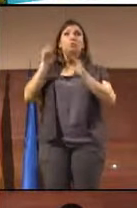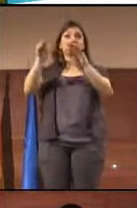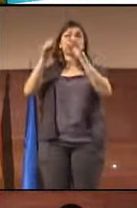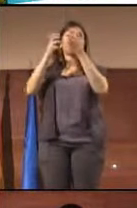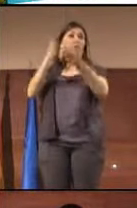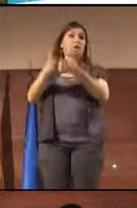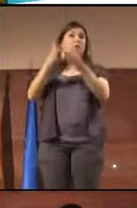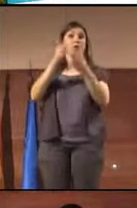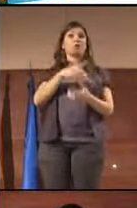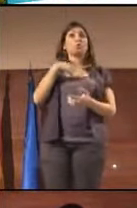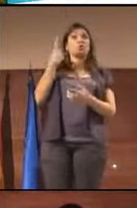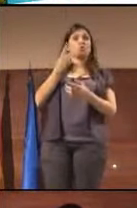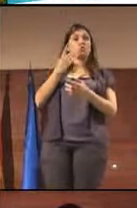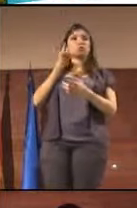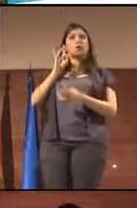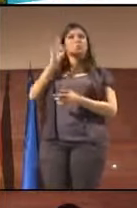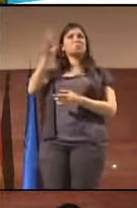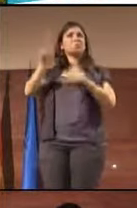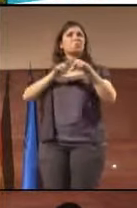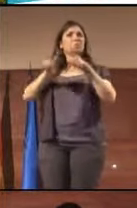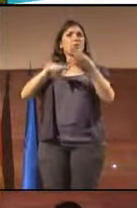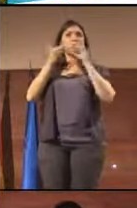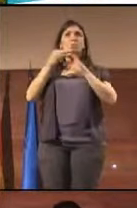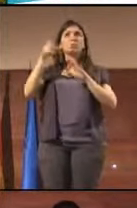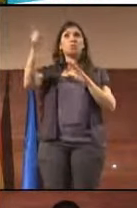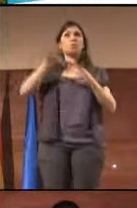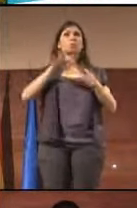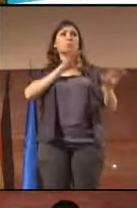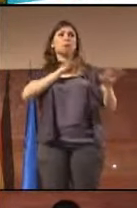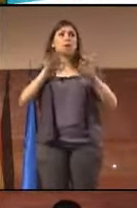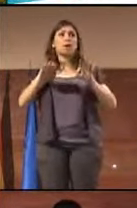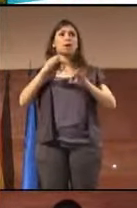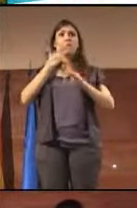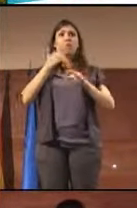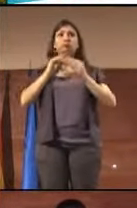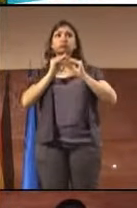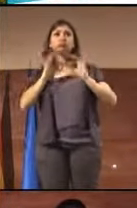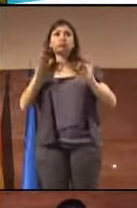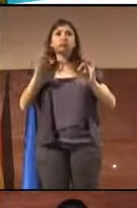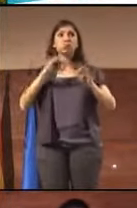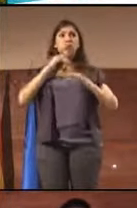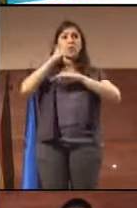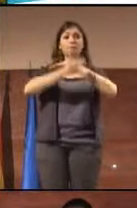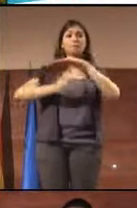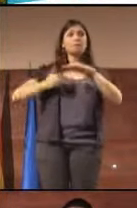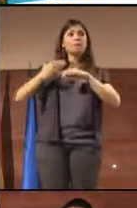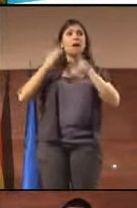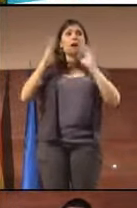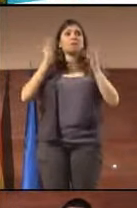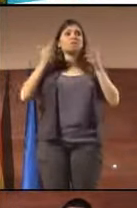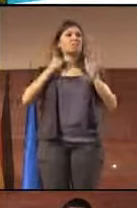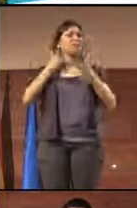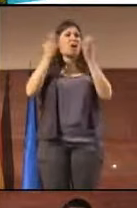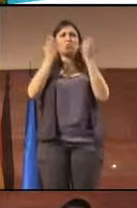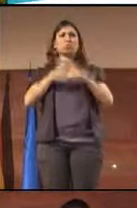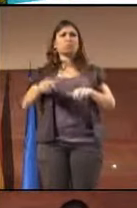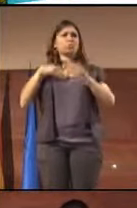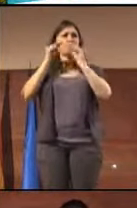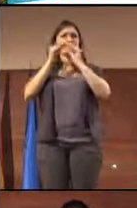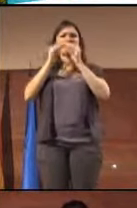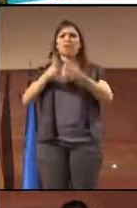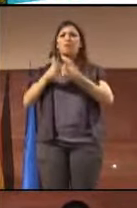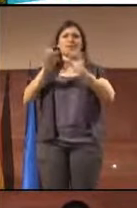nosotros le mandamos la adaptación, él la cortó, te la forró y la silla está tal cual, viene así de fábrica y además